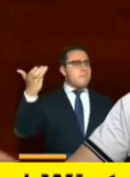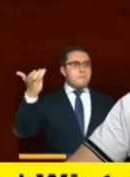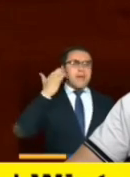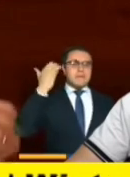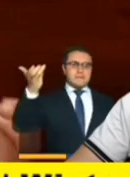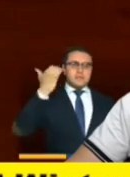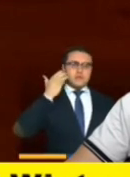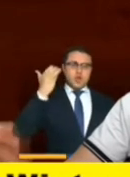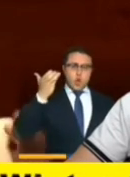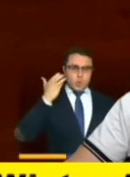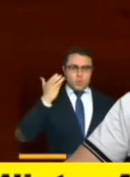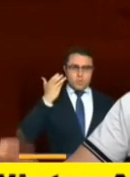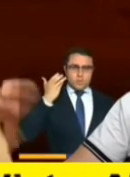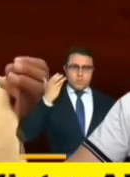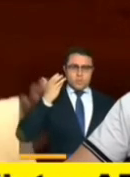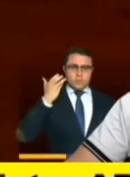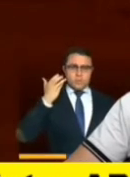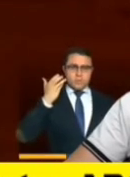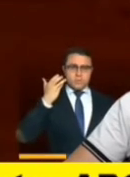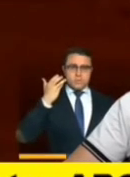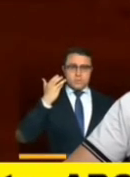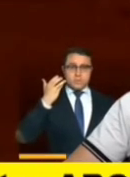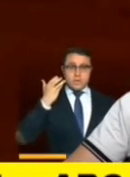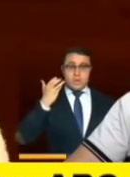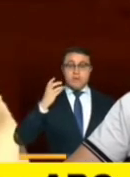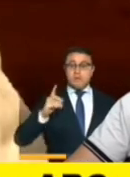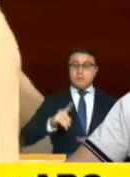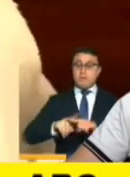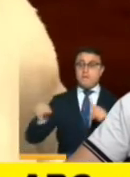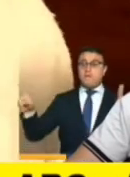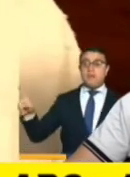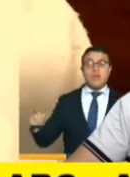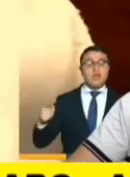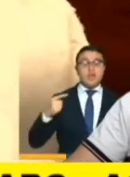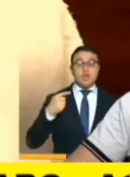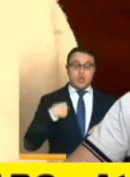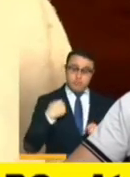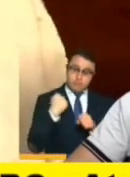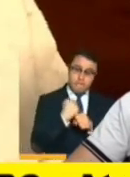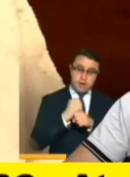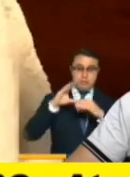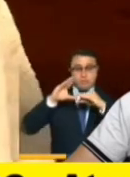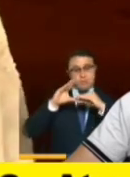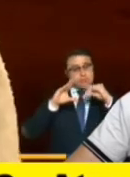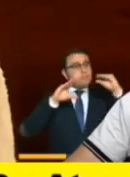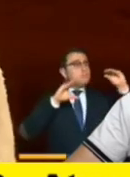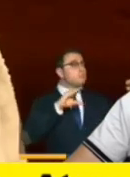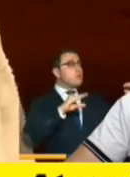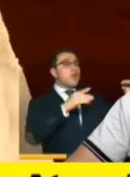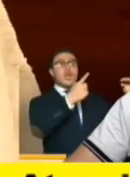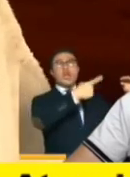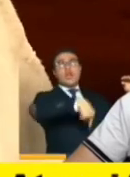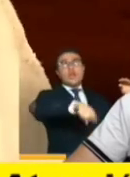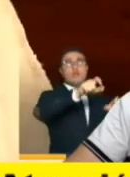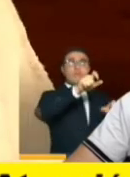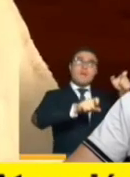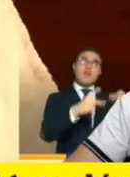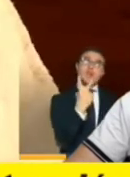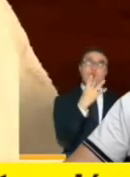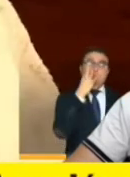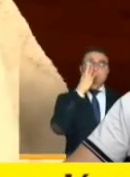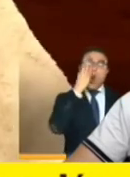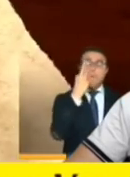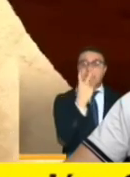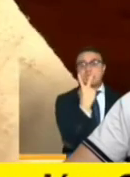y no una garantía de haber puesto su sueldito en función del negocio particular de dos señores que son